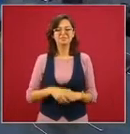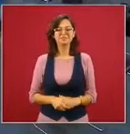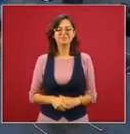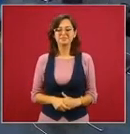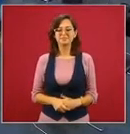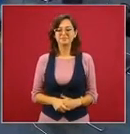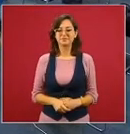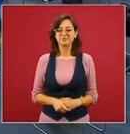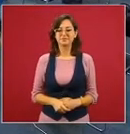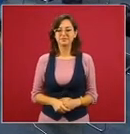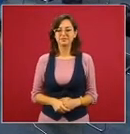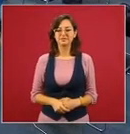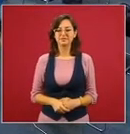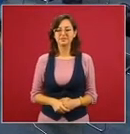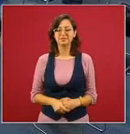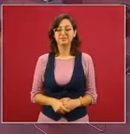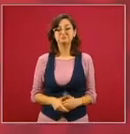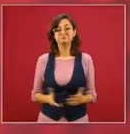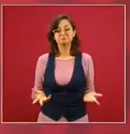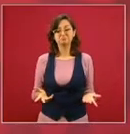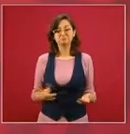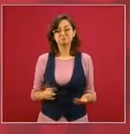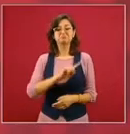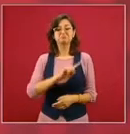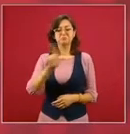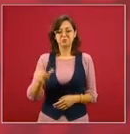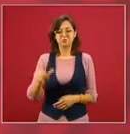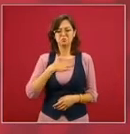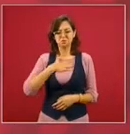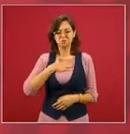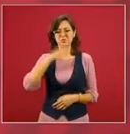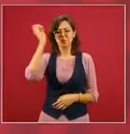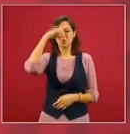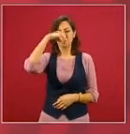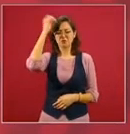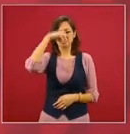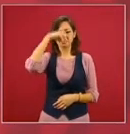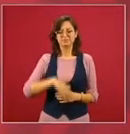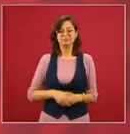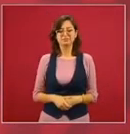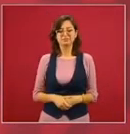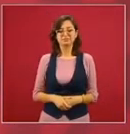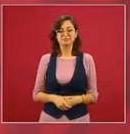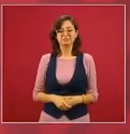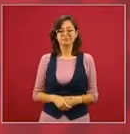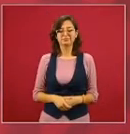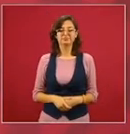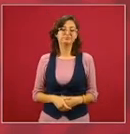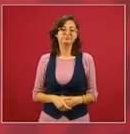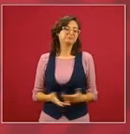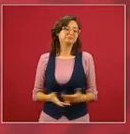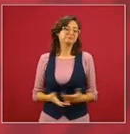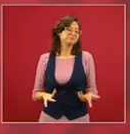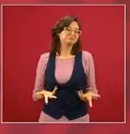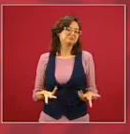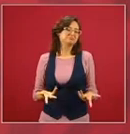importante, presidente. Bueno, después yo doy mi opinión. Pero ya es muy claro